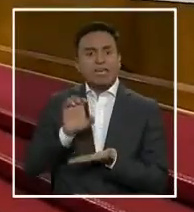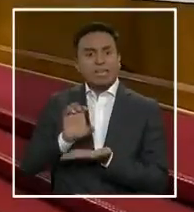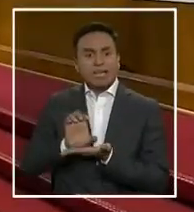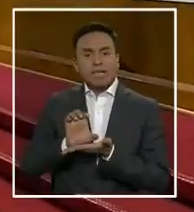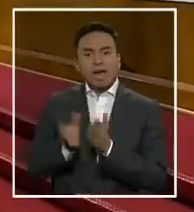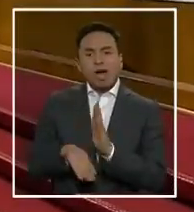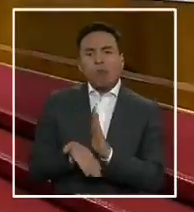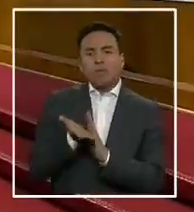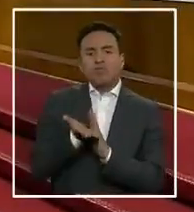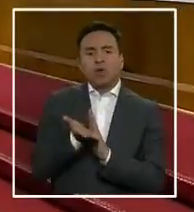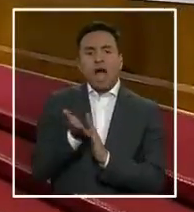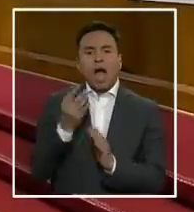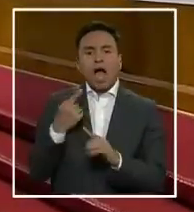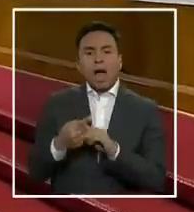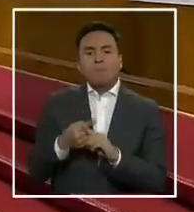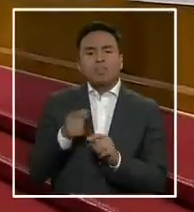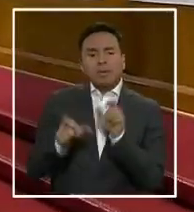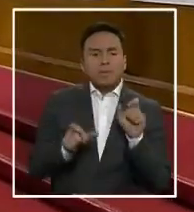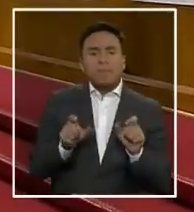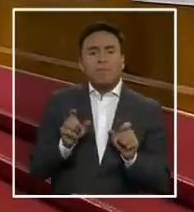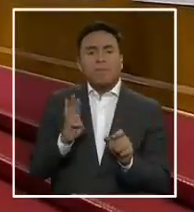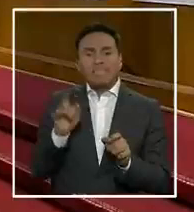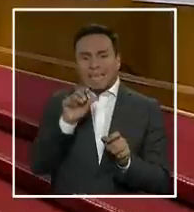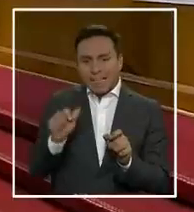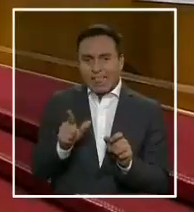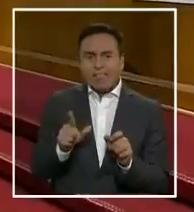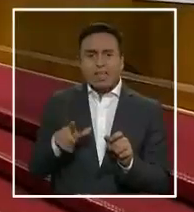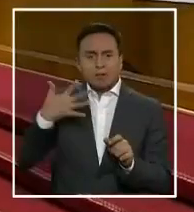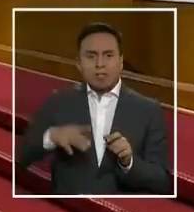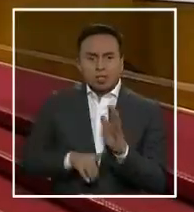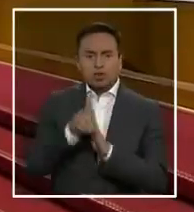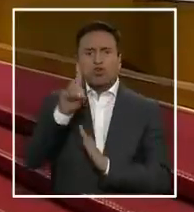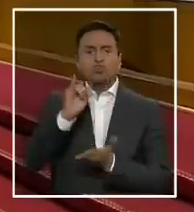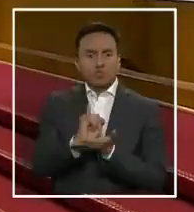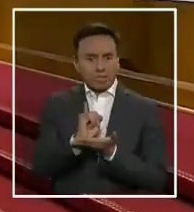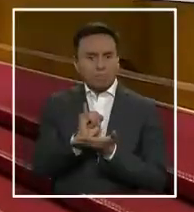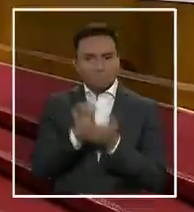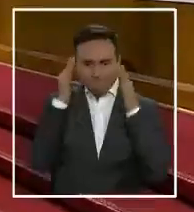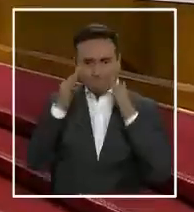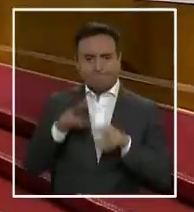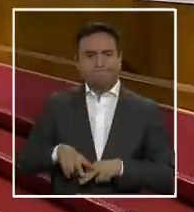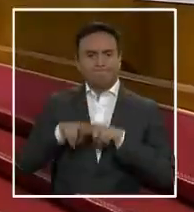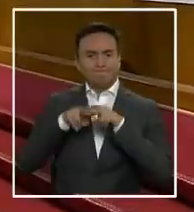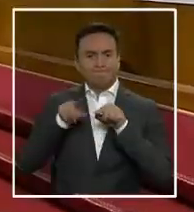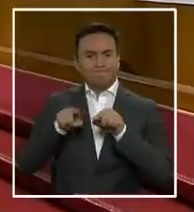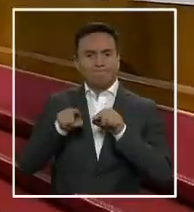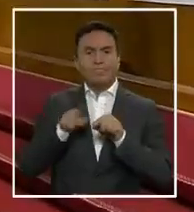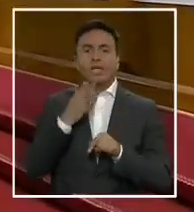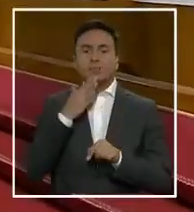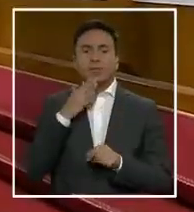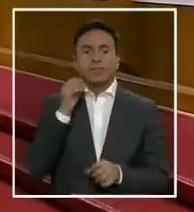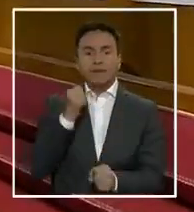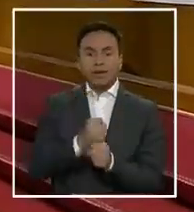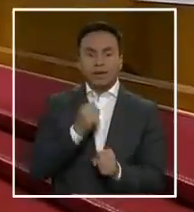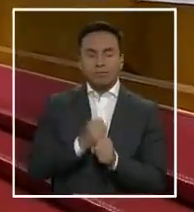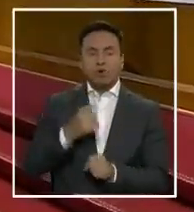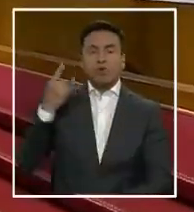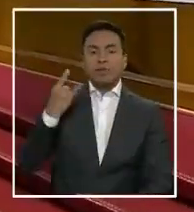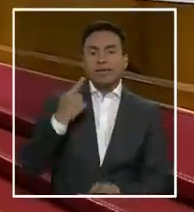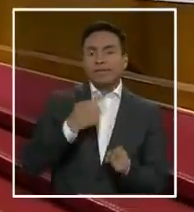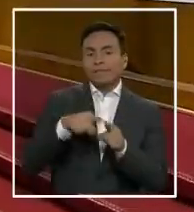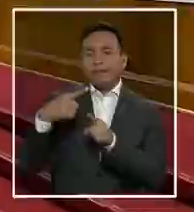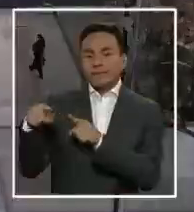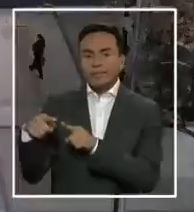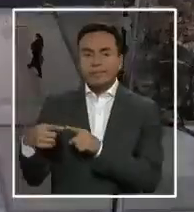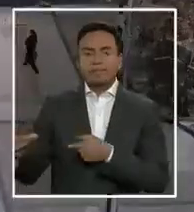aumento del aporte basal y la priorización de fondos de desarrollo institucional también trabajaremos con las universidades a